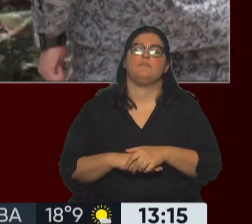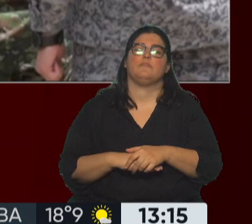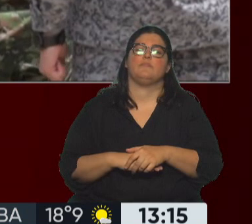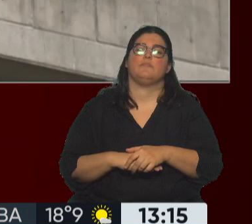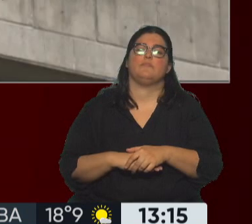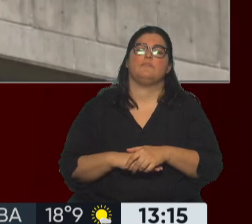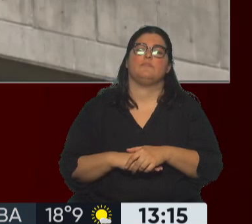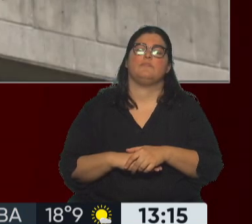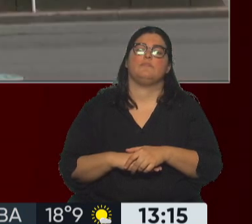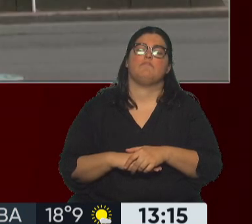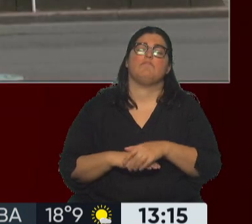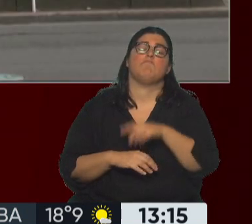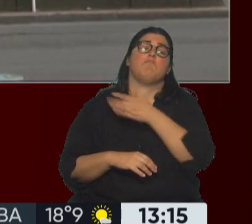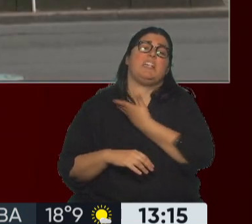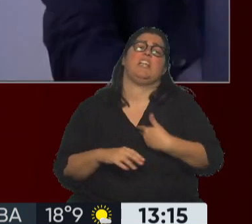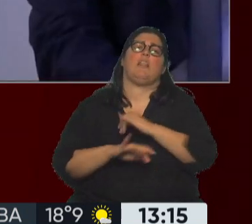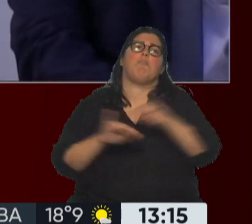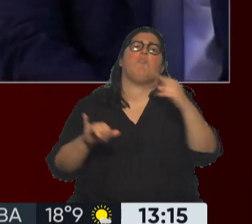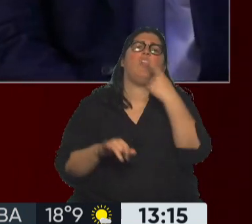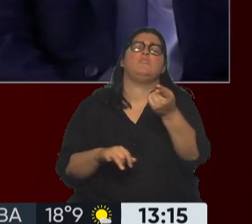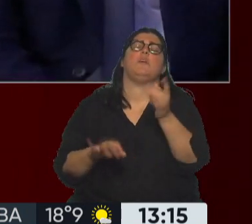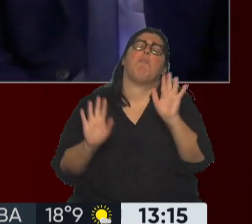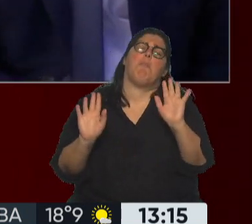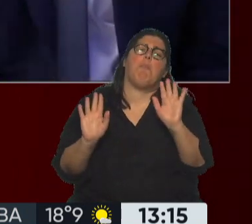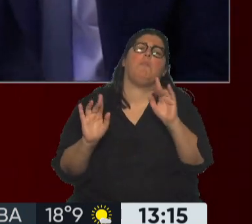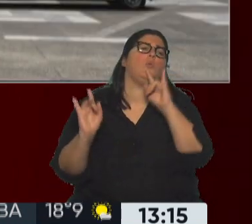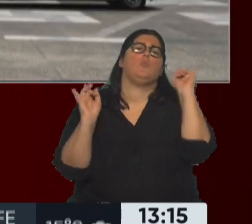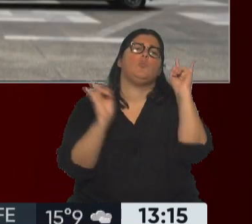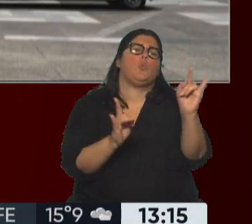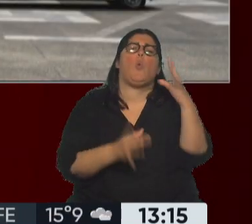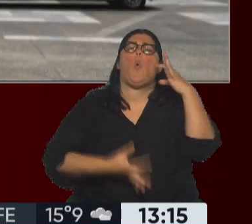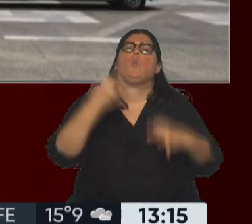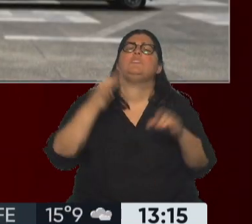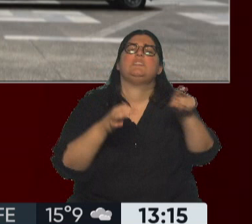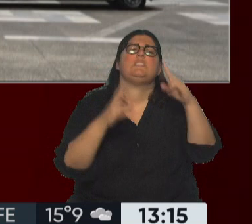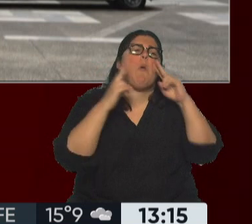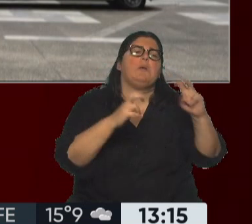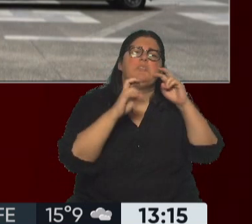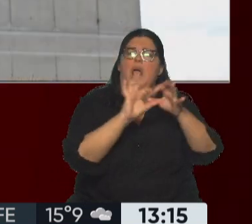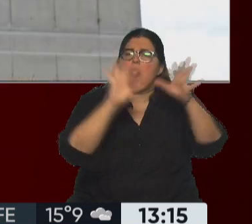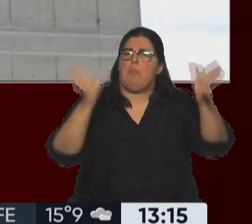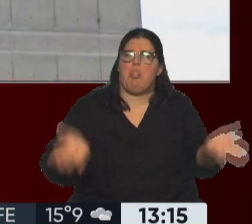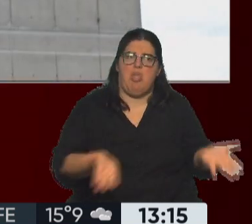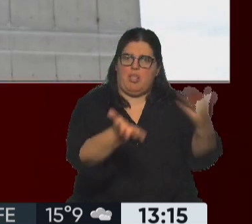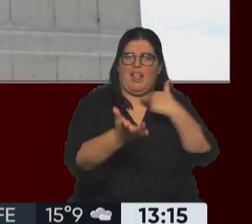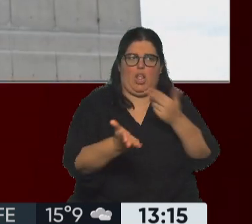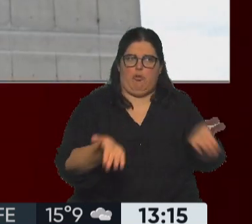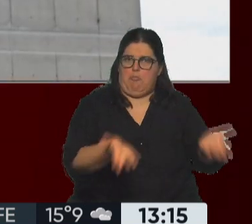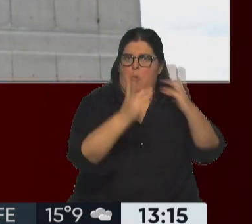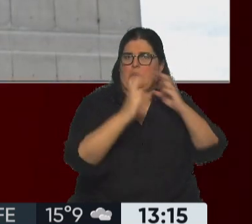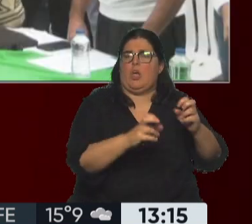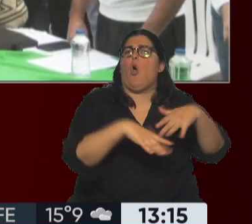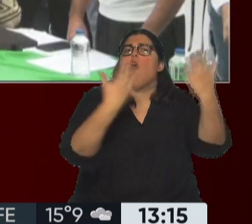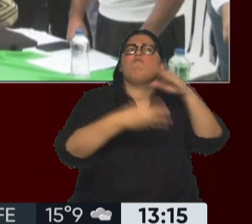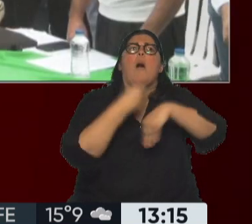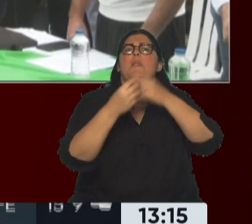manejaría o dejaría que la justicia se pueda investigar con total independencia la situación de su hijo y de cualquier otro familiar. Recordemos